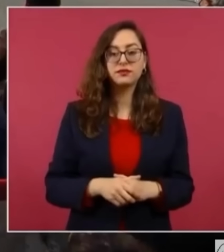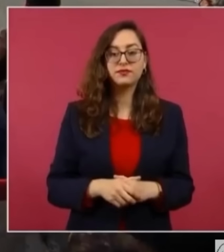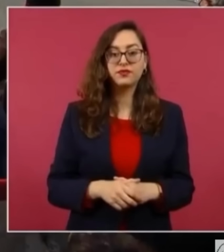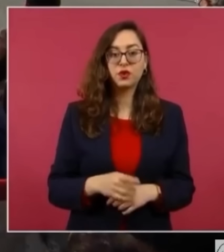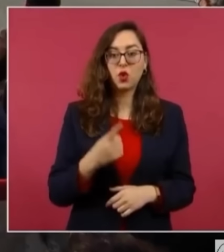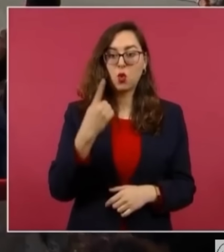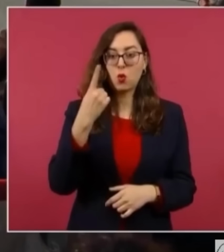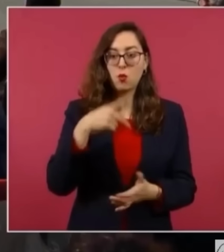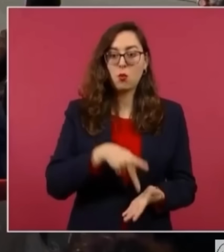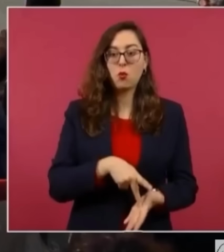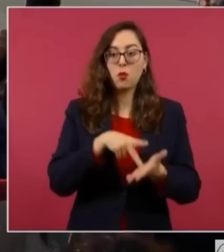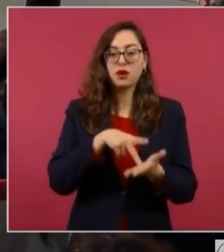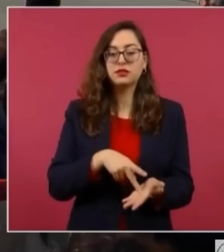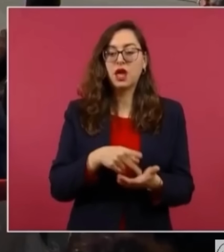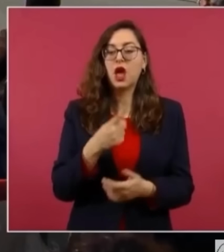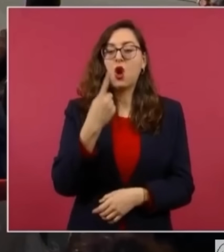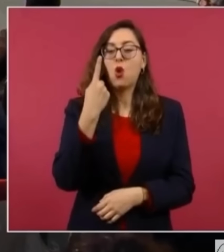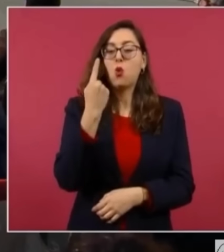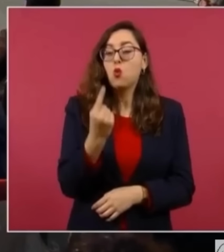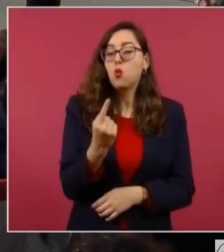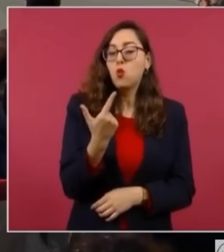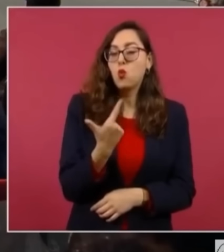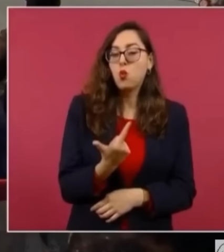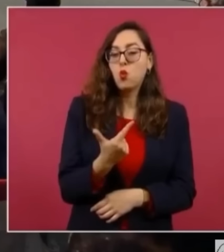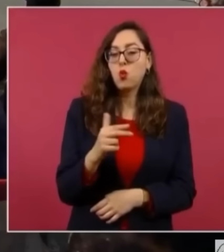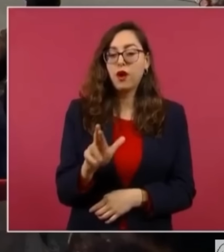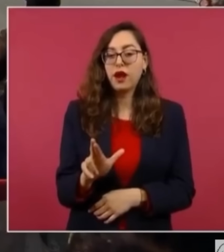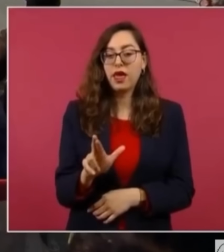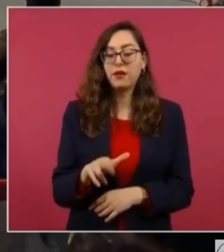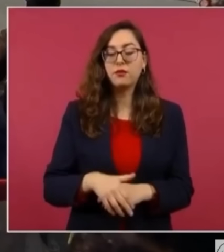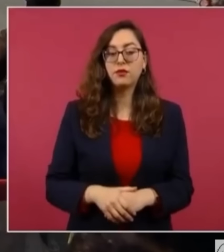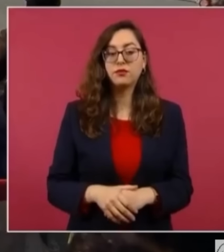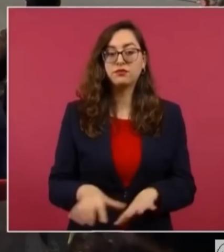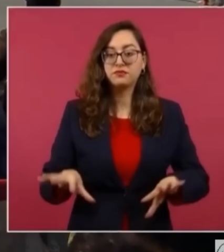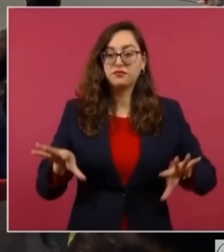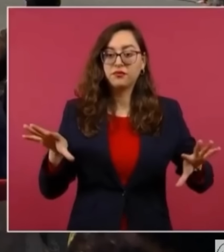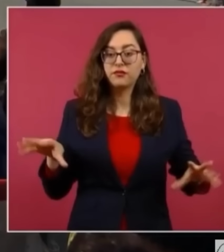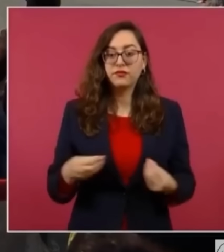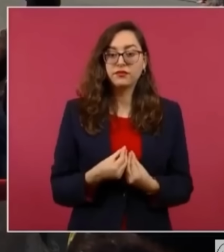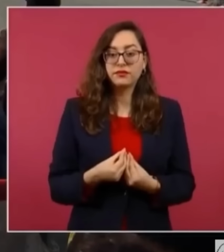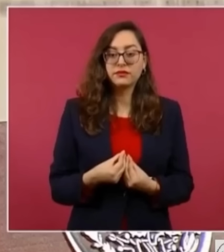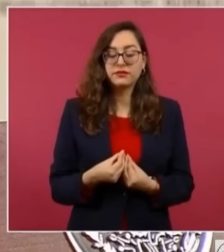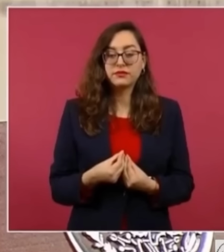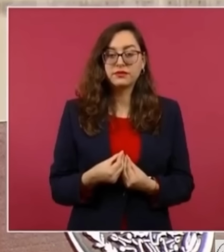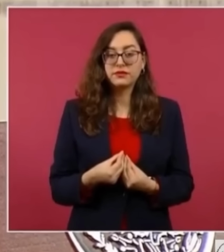Pesa 1 gramo. Ajá. Y son